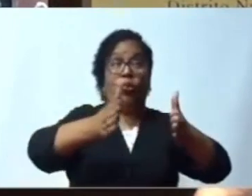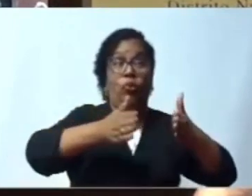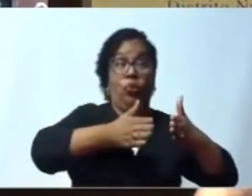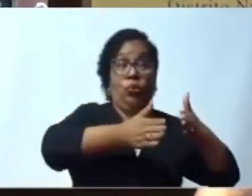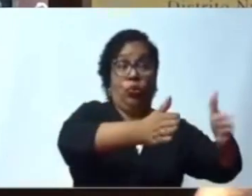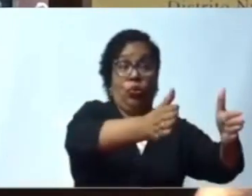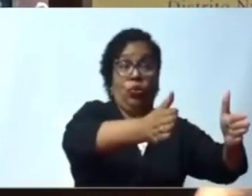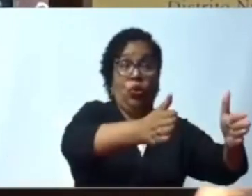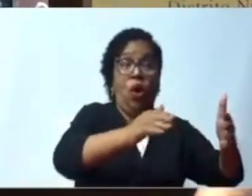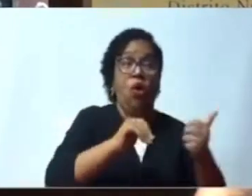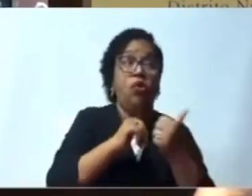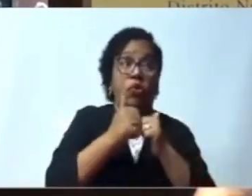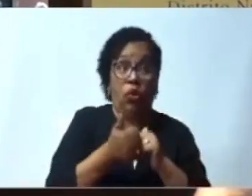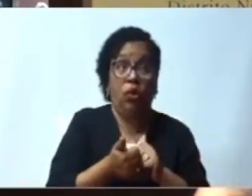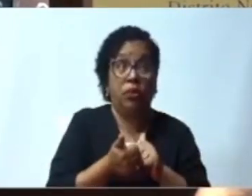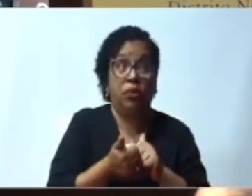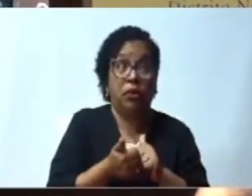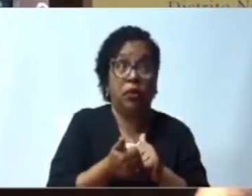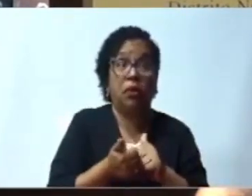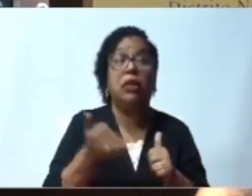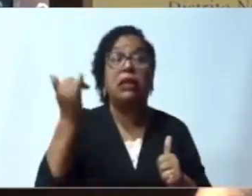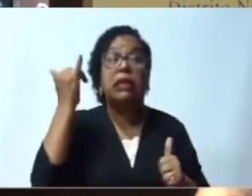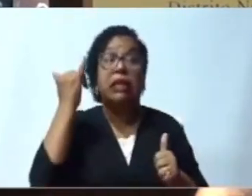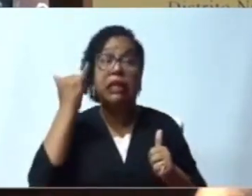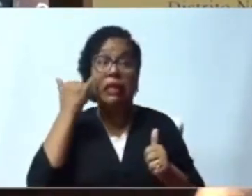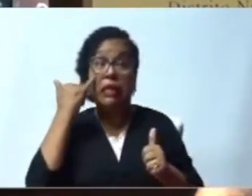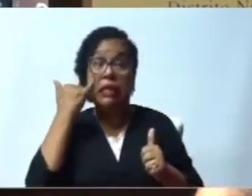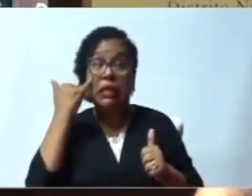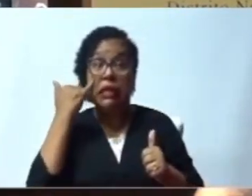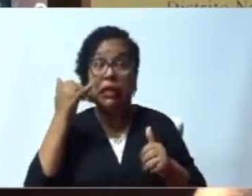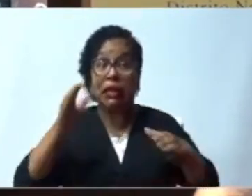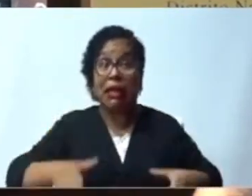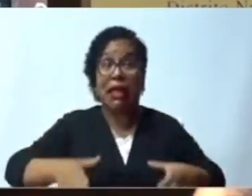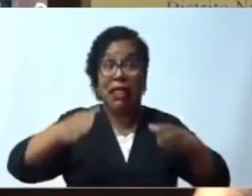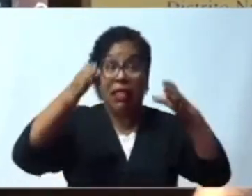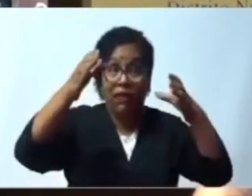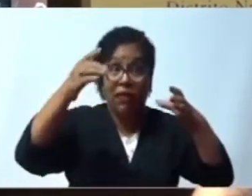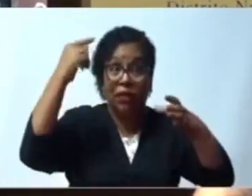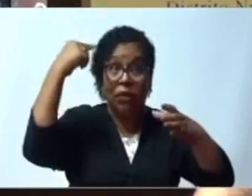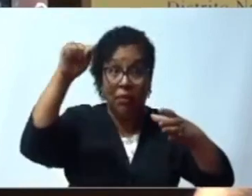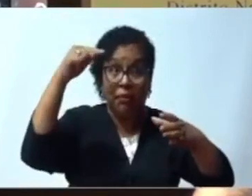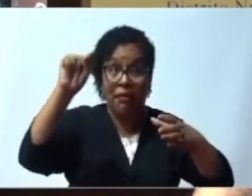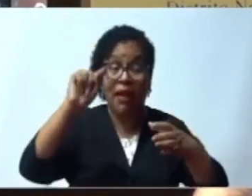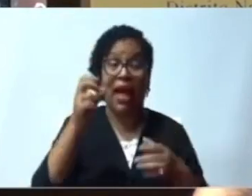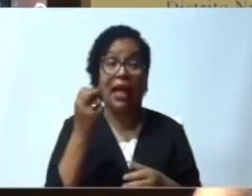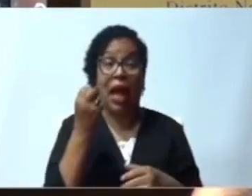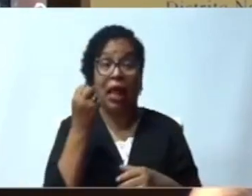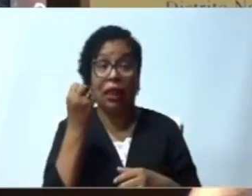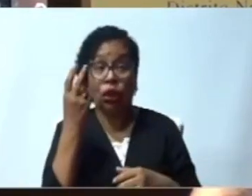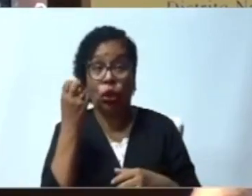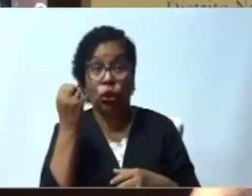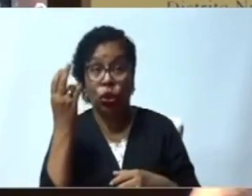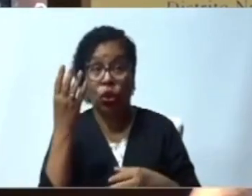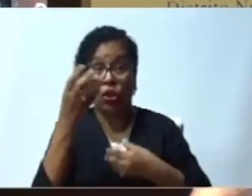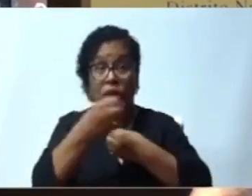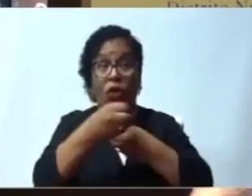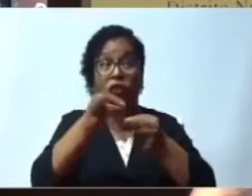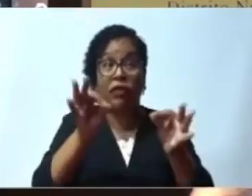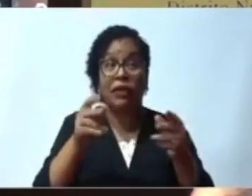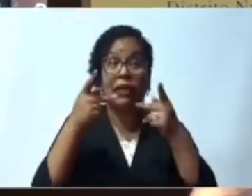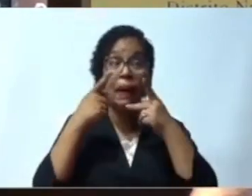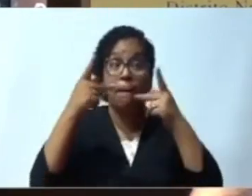un edificio de oficina gubernamental para alojar 10, 12, 13 dependencias del Estado, ¿por dónde van a